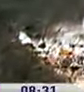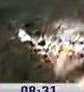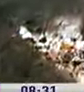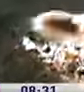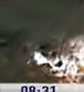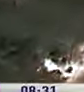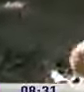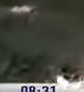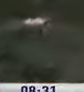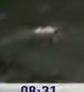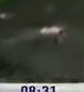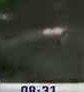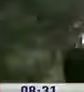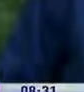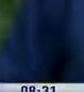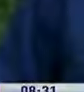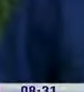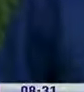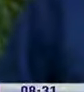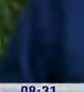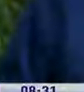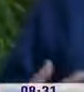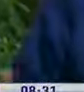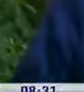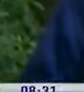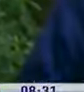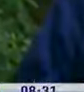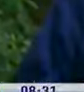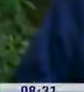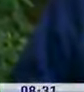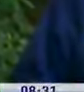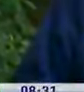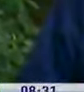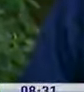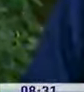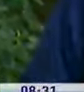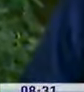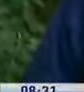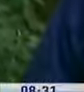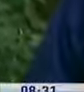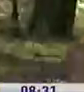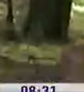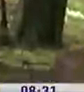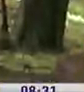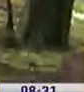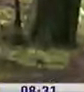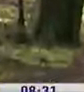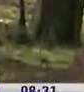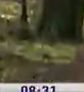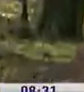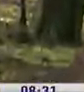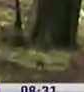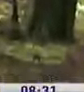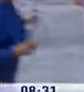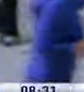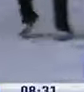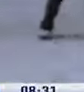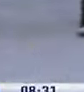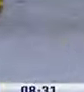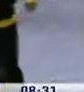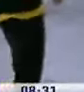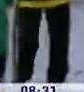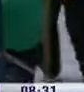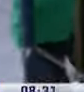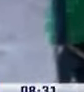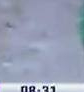¡Correcto! Que siempre seamos responsables, respetando el espacio de todos. Todos tenemos derecho a disfrutar de un parque, pero a nadie nos va a gustar encontrar